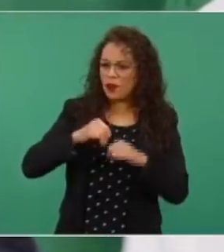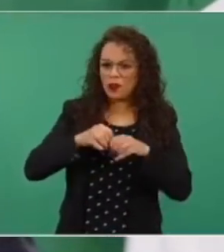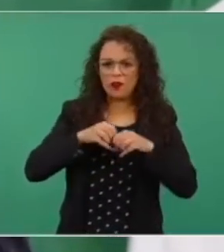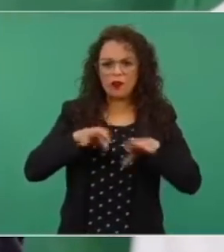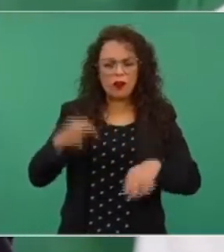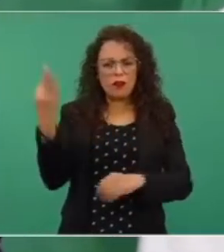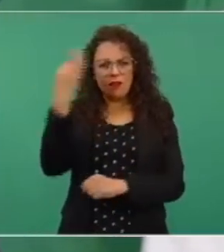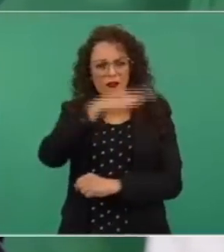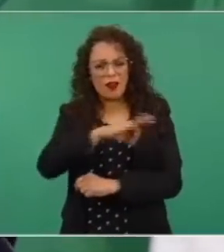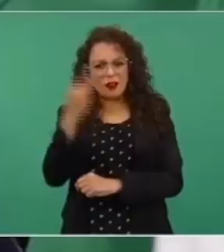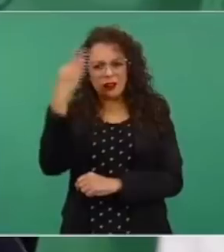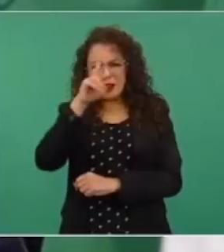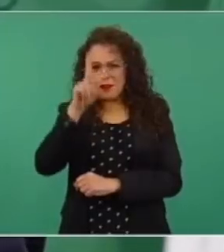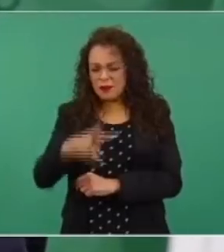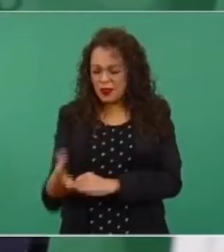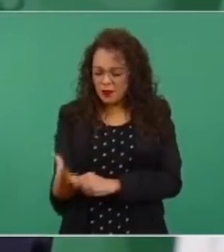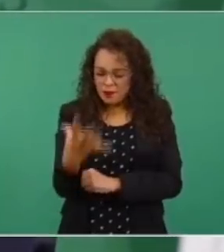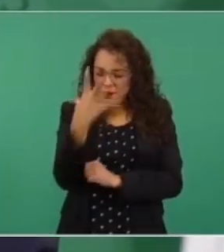actúen